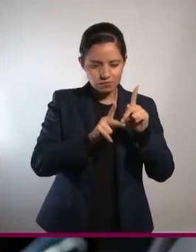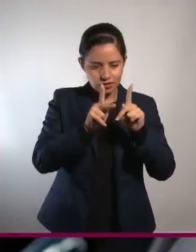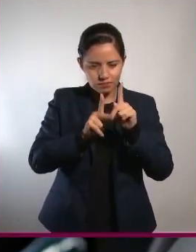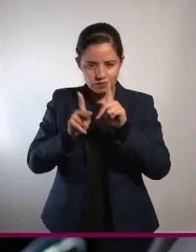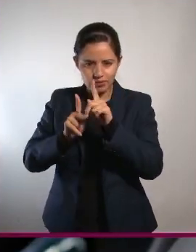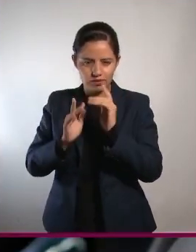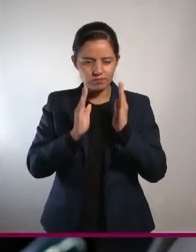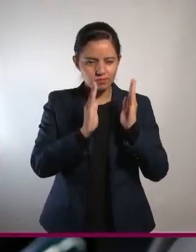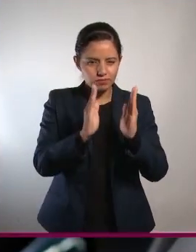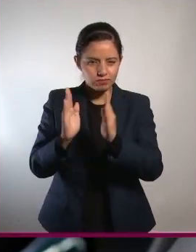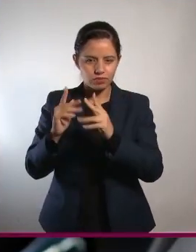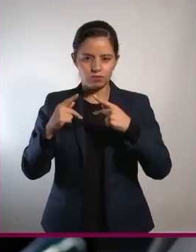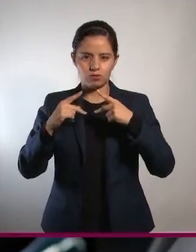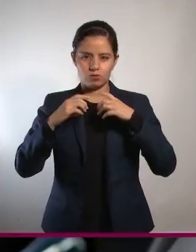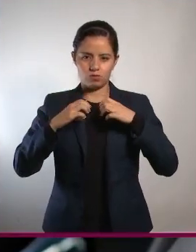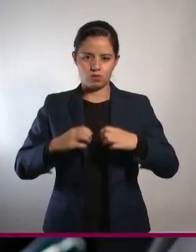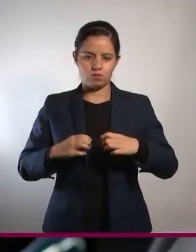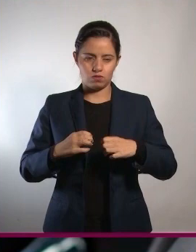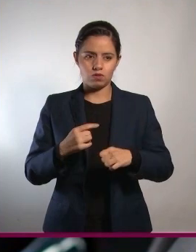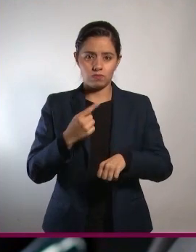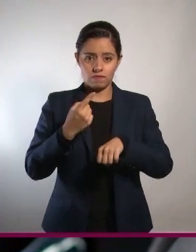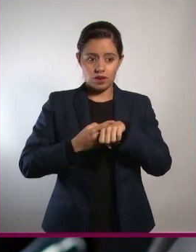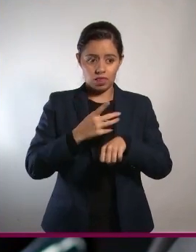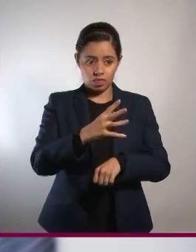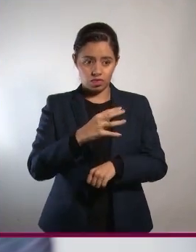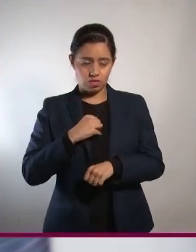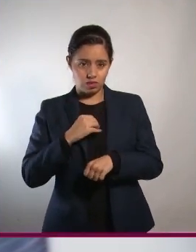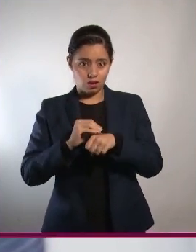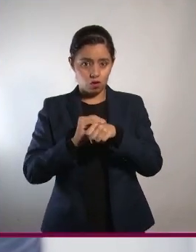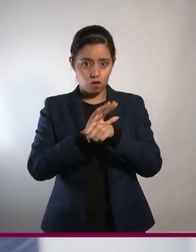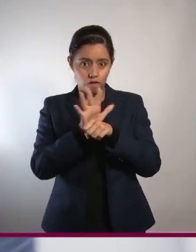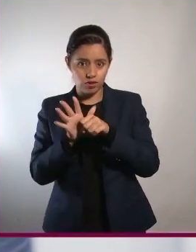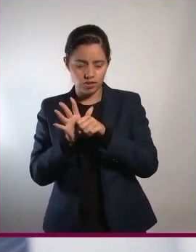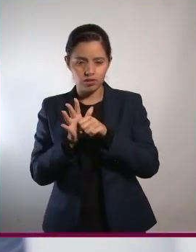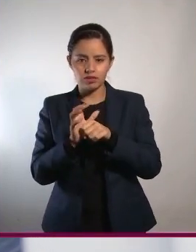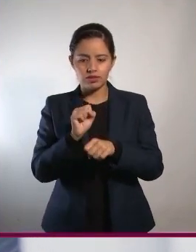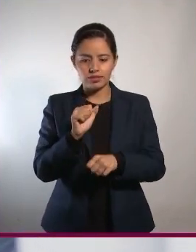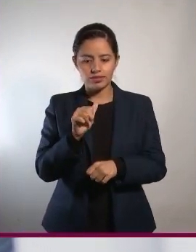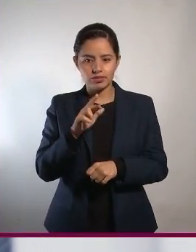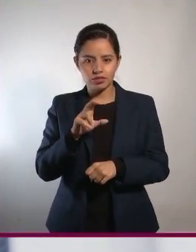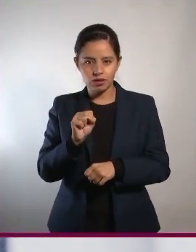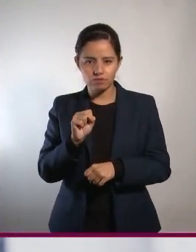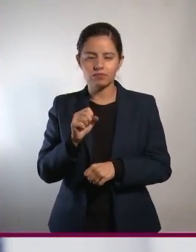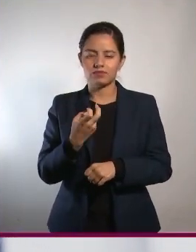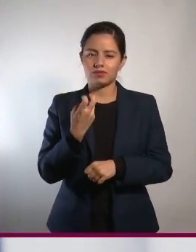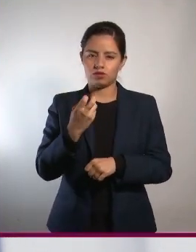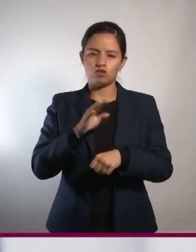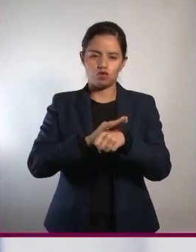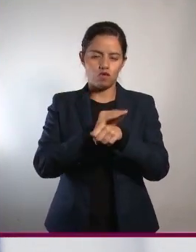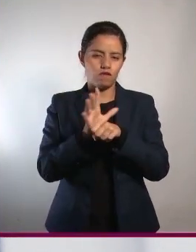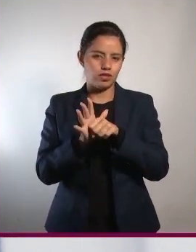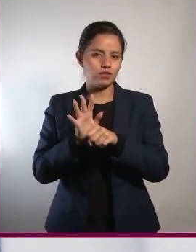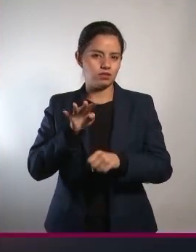nuestro cuerpo bajo la infección por SARS-CoV-2, que causa la COVID-19.